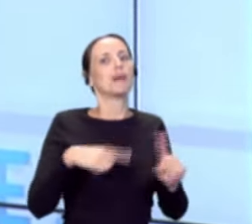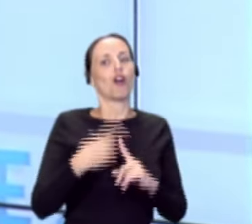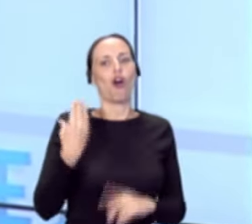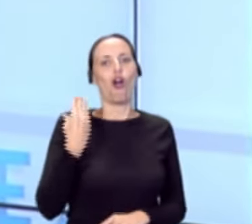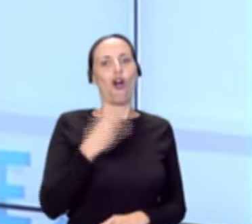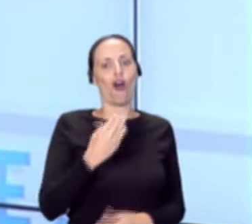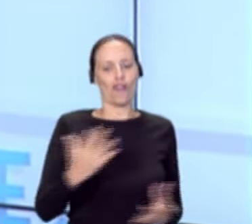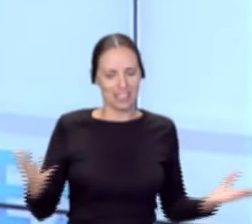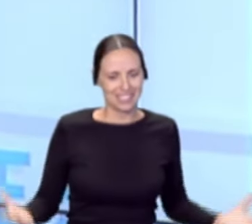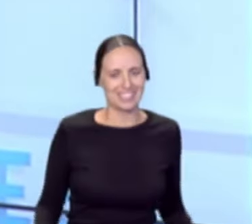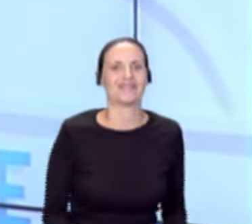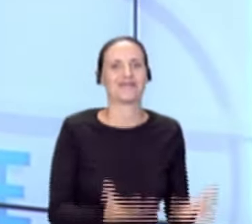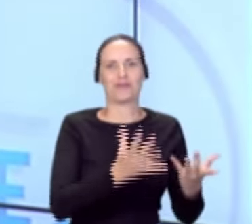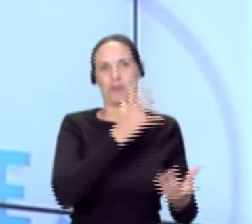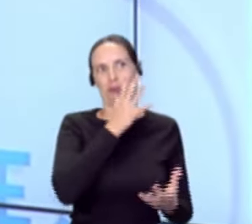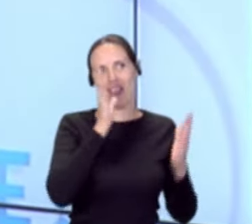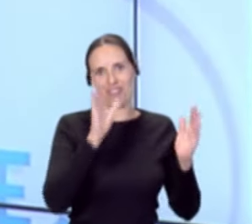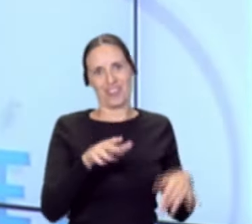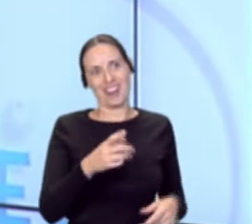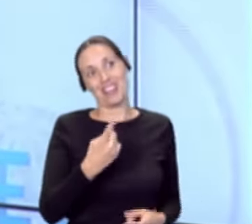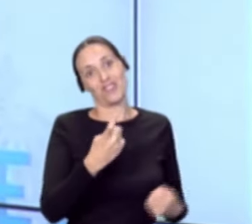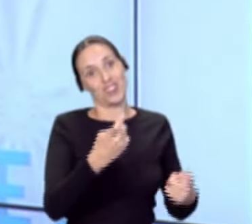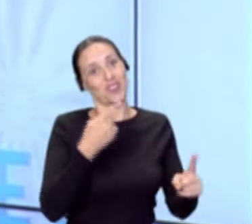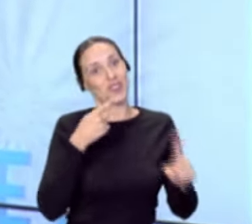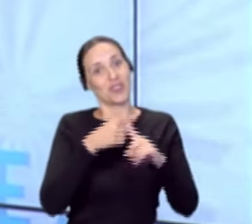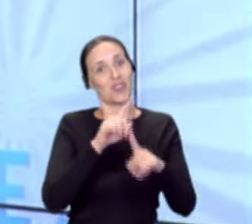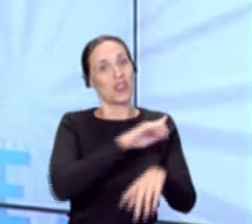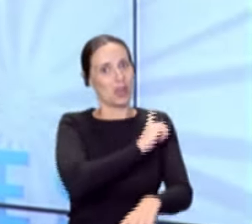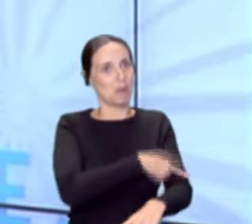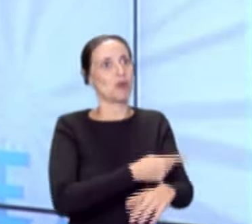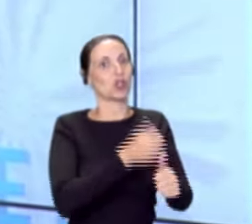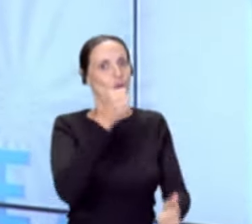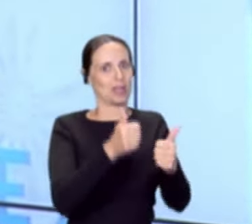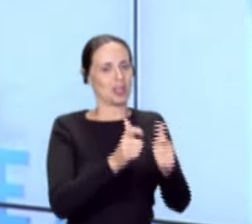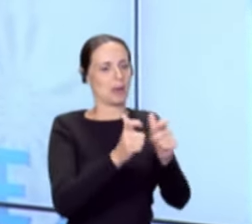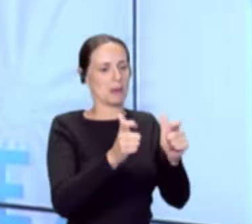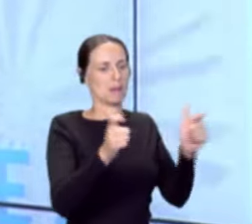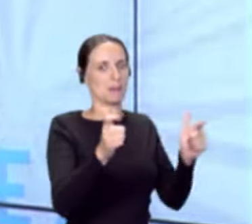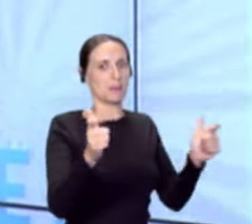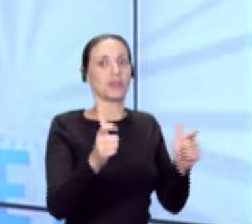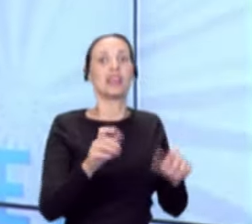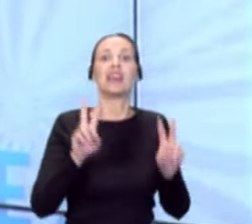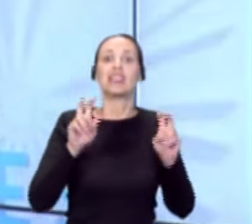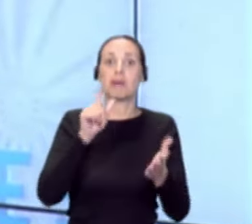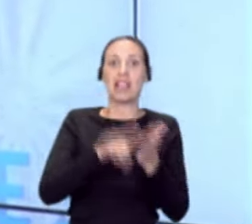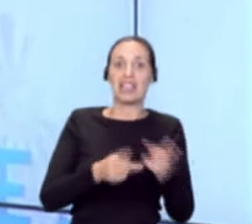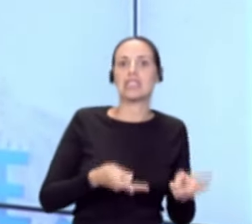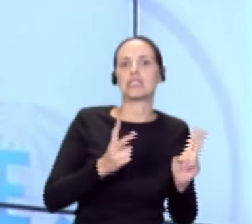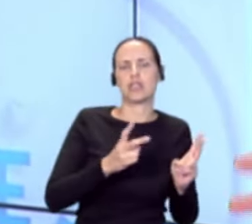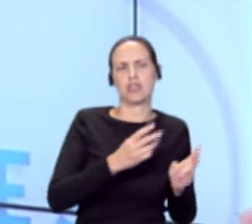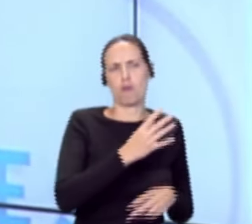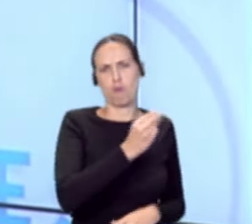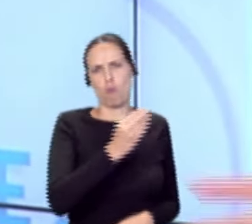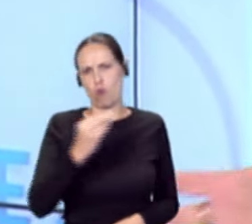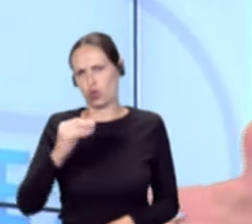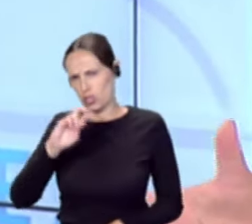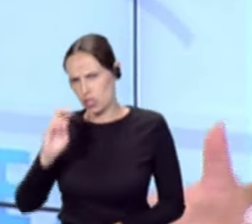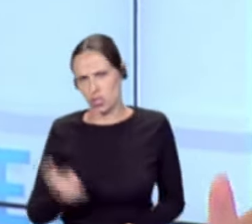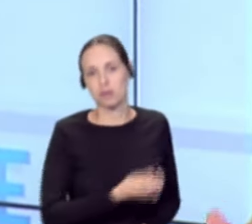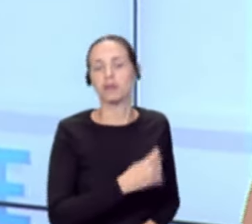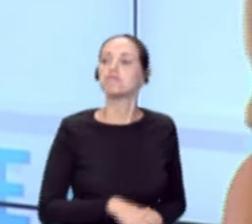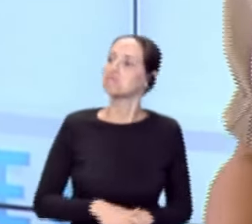es lo que se necesita para que el deporte de competición siga creciendo. En cuanto a licencias, tenemos muchísimas. Muy bien. O sea, que es un deporte